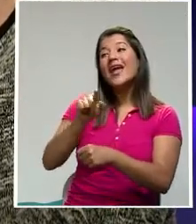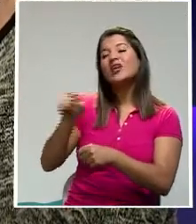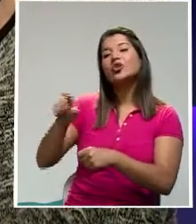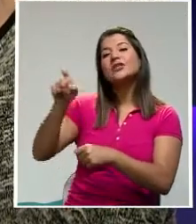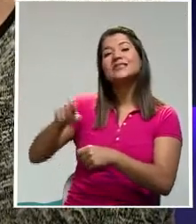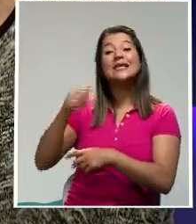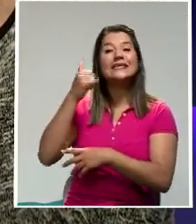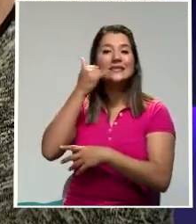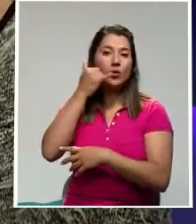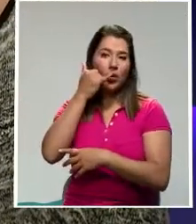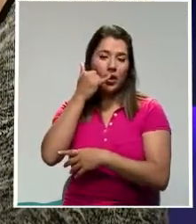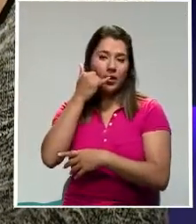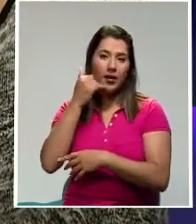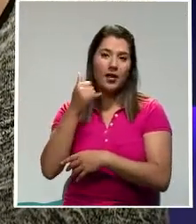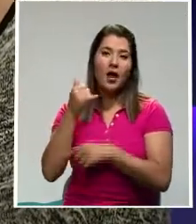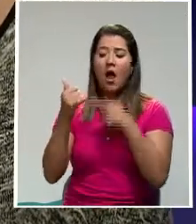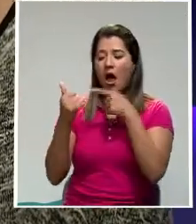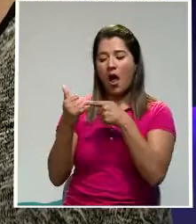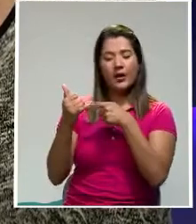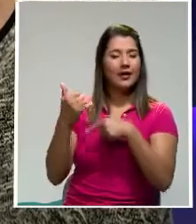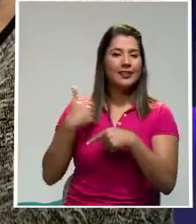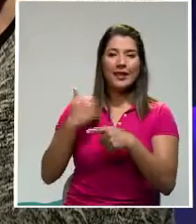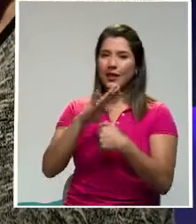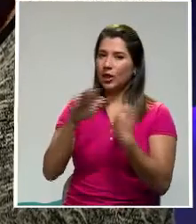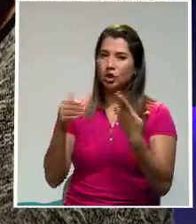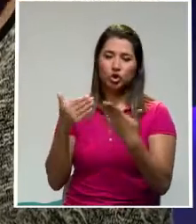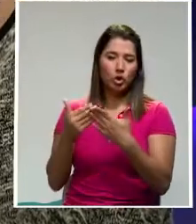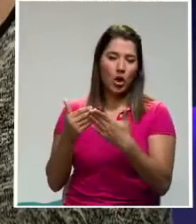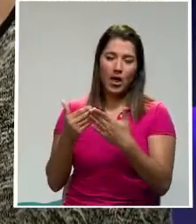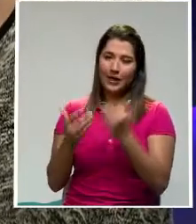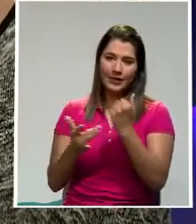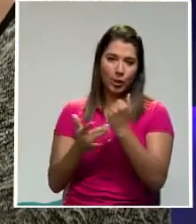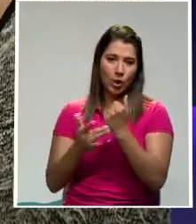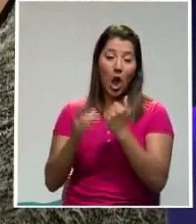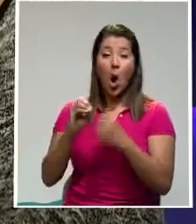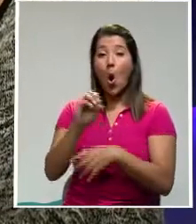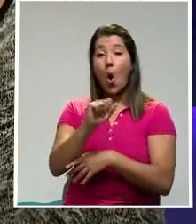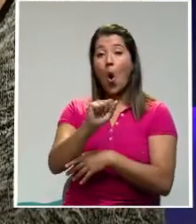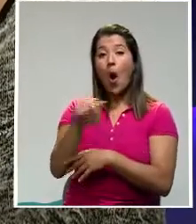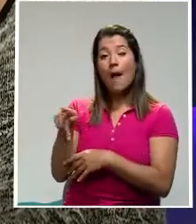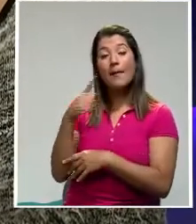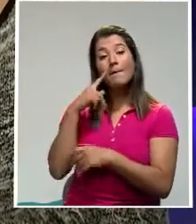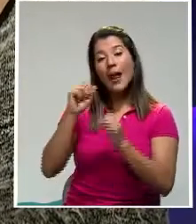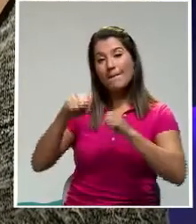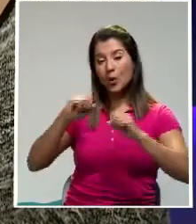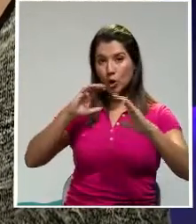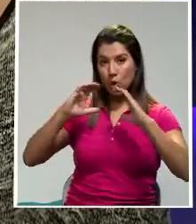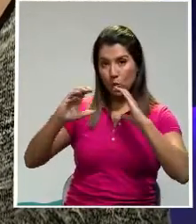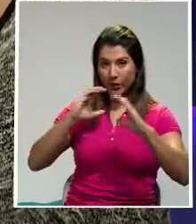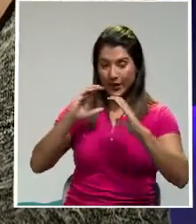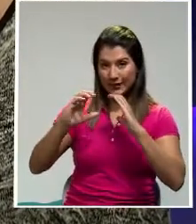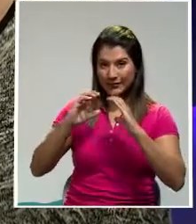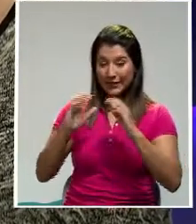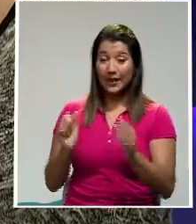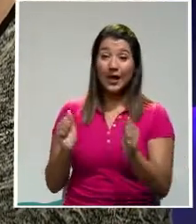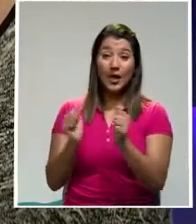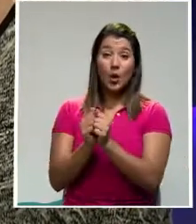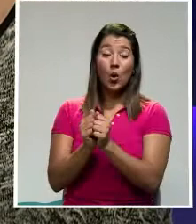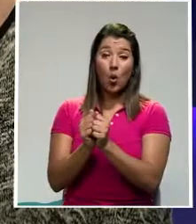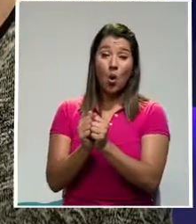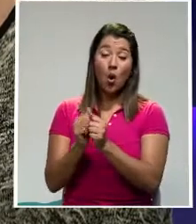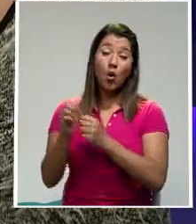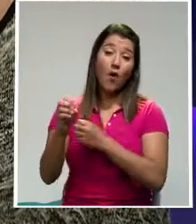en el celular pues están las herramientas tecnológicas para que ellos puedan comunicarse con